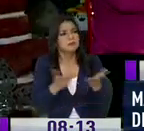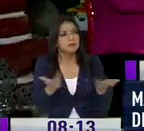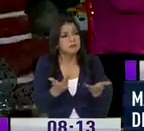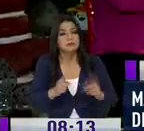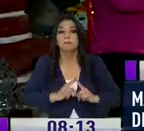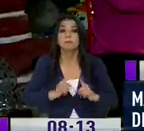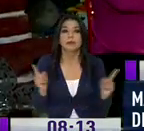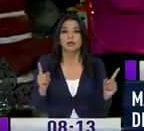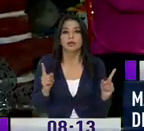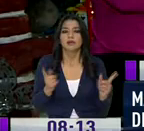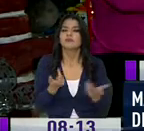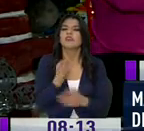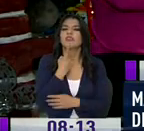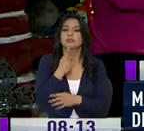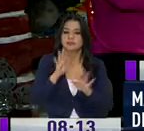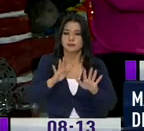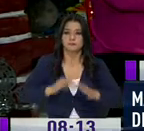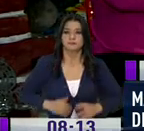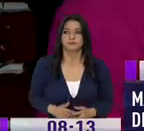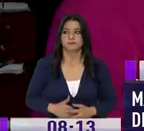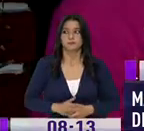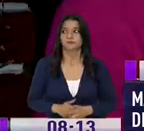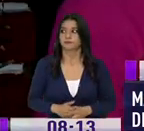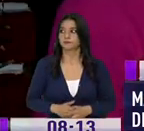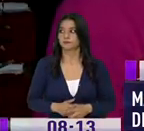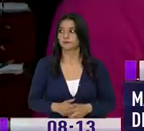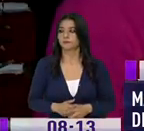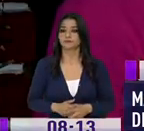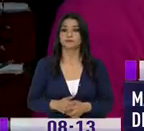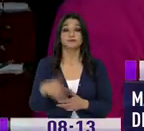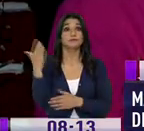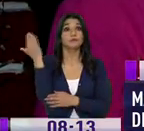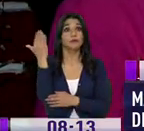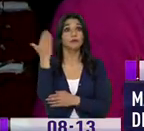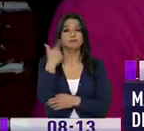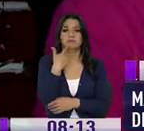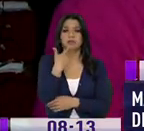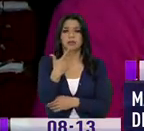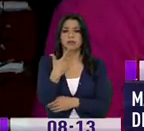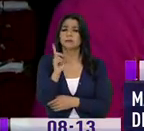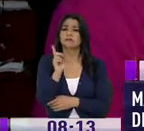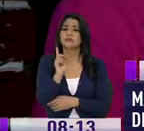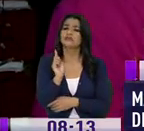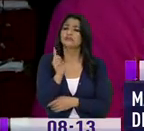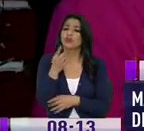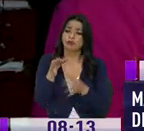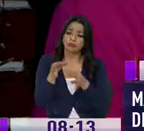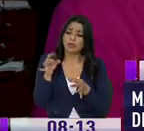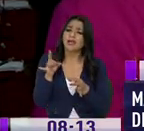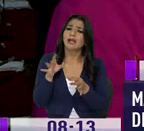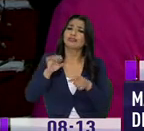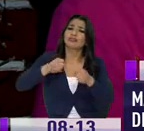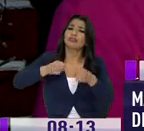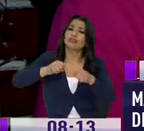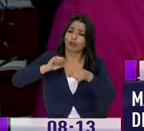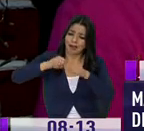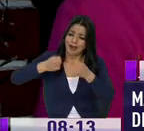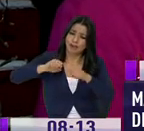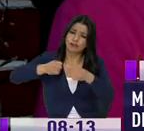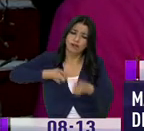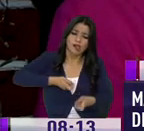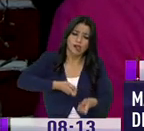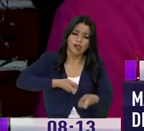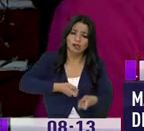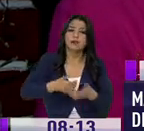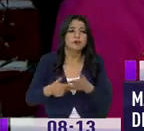pero recibió la siguiente respuesta. La profesora me dijo, no es que solamente es una cosita de cartón lo que le estoy pintando. Dije,